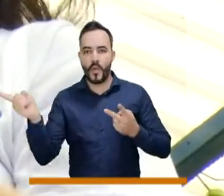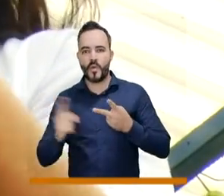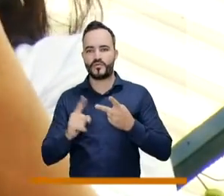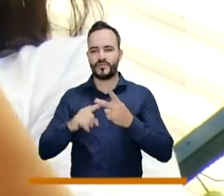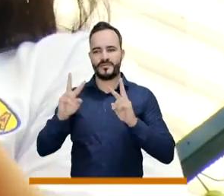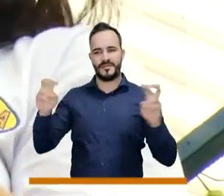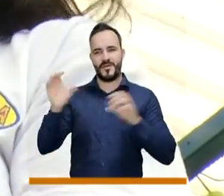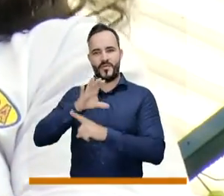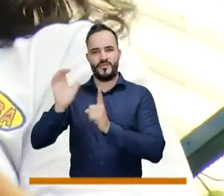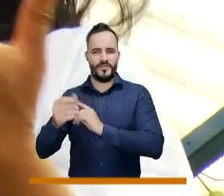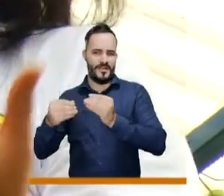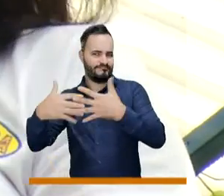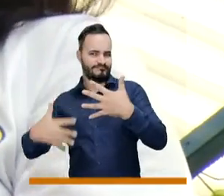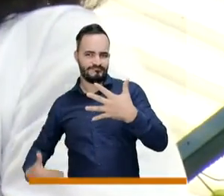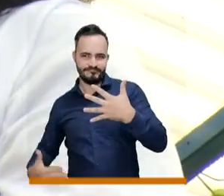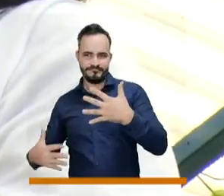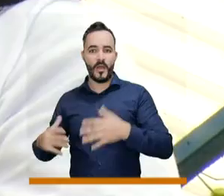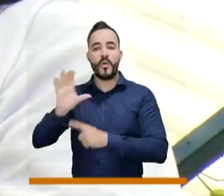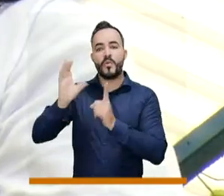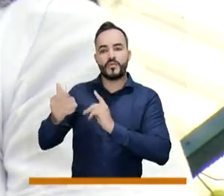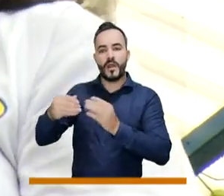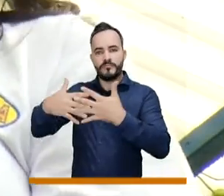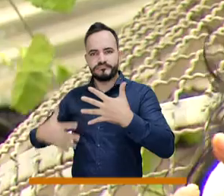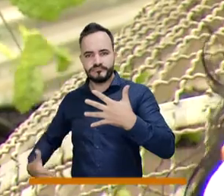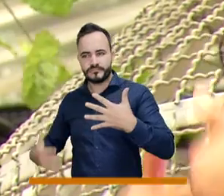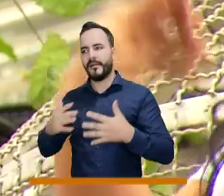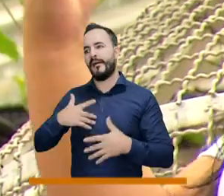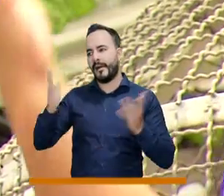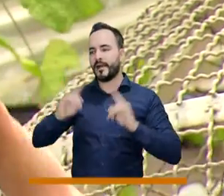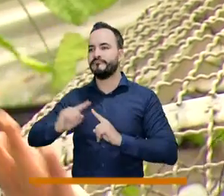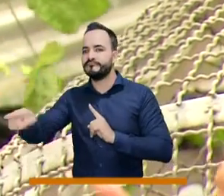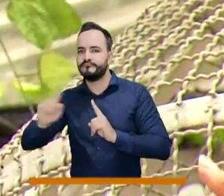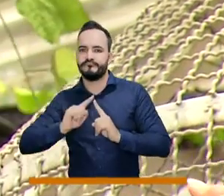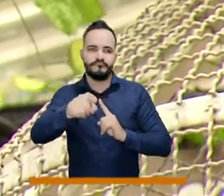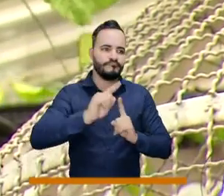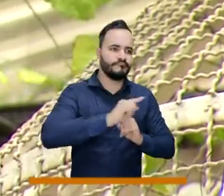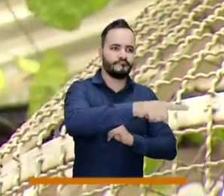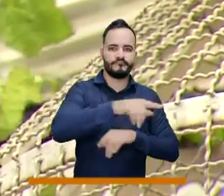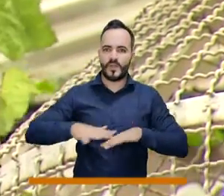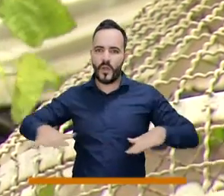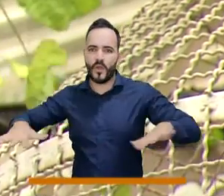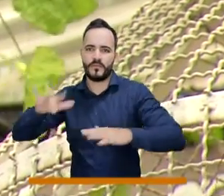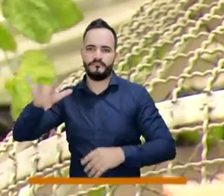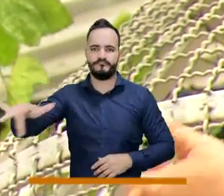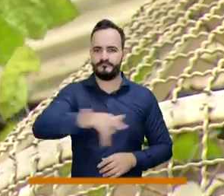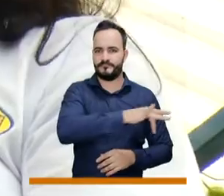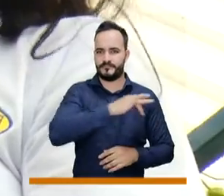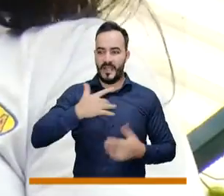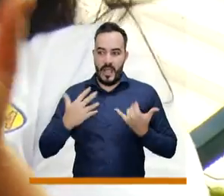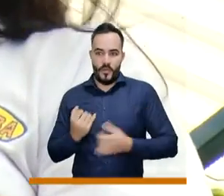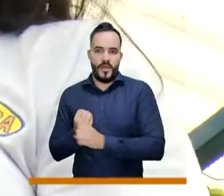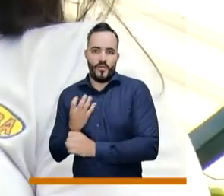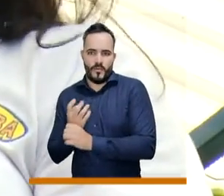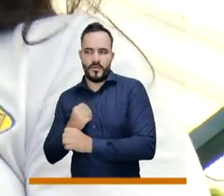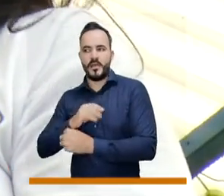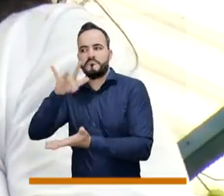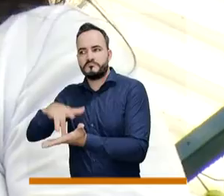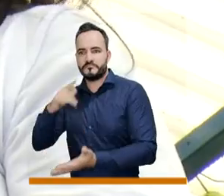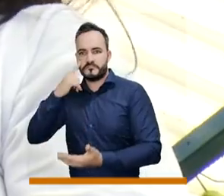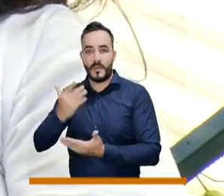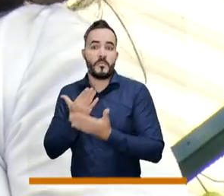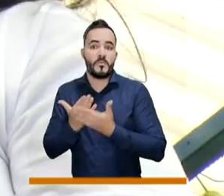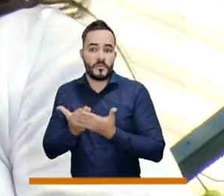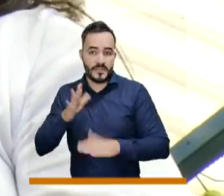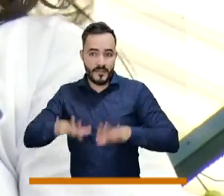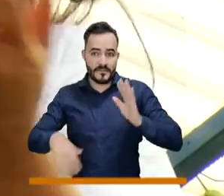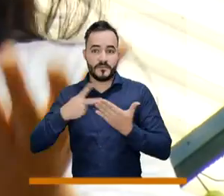y tenemos ya también la línea cultural, que es donde nos expandimos a diferentes partes de la ciudad. En ese momento pues estamos en otra